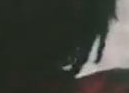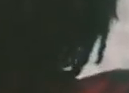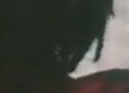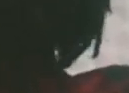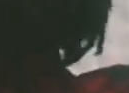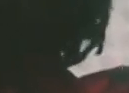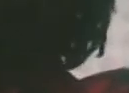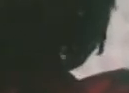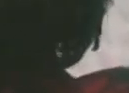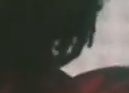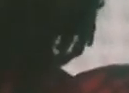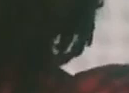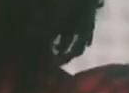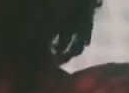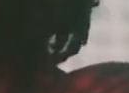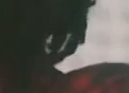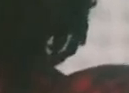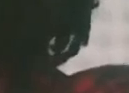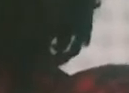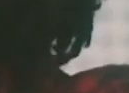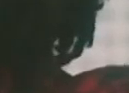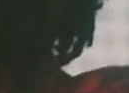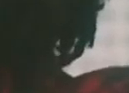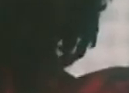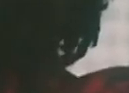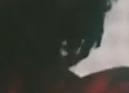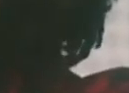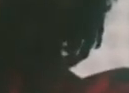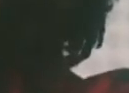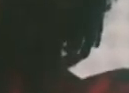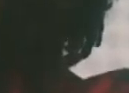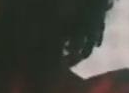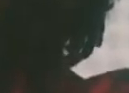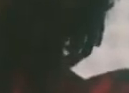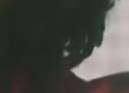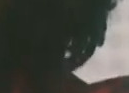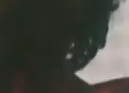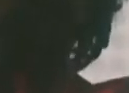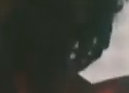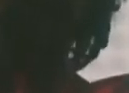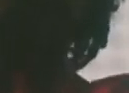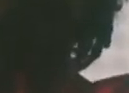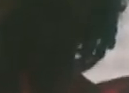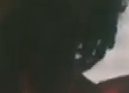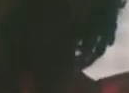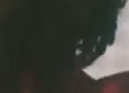Decir aquí que son canciones que dejan de ser de un compositor.